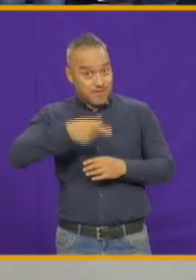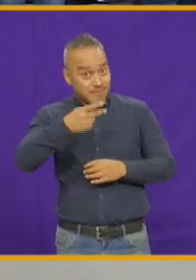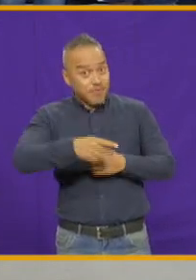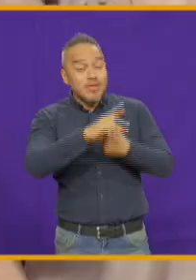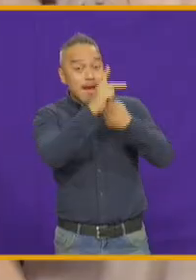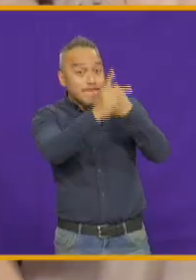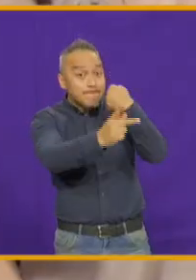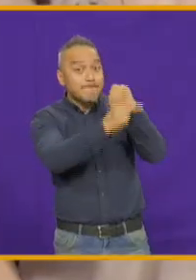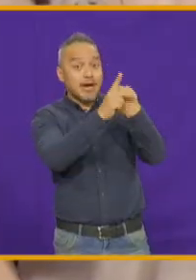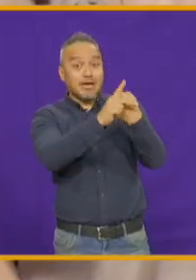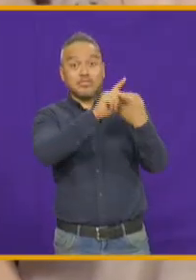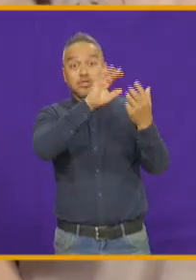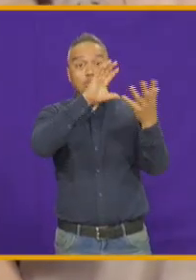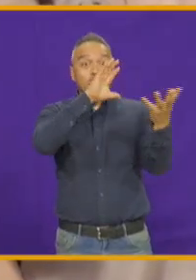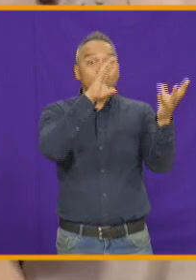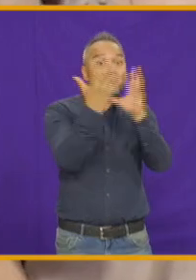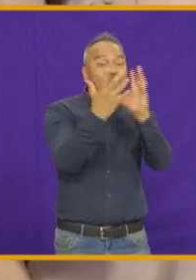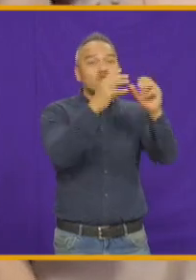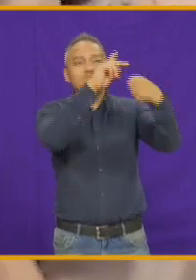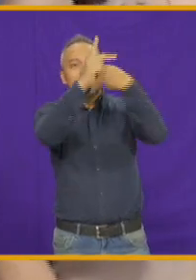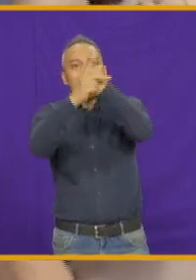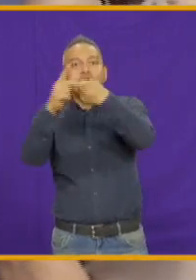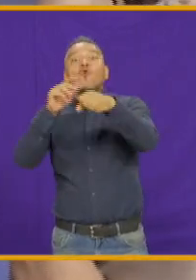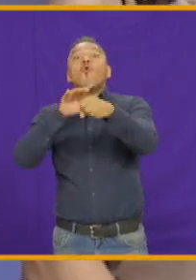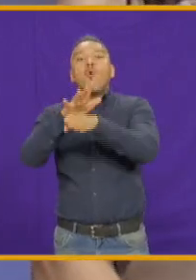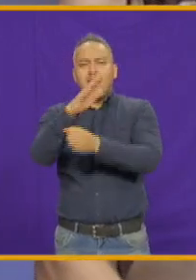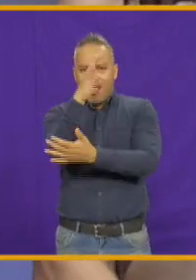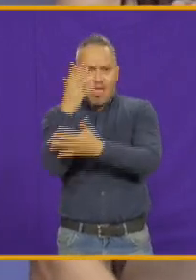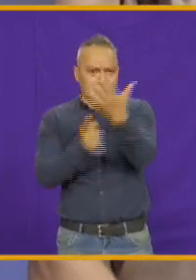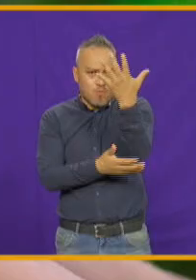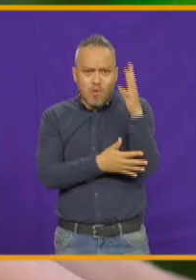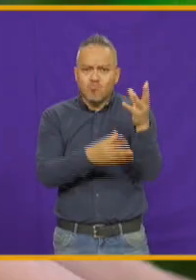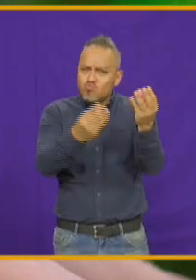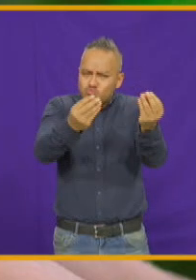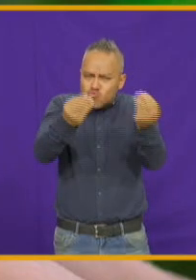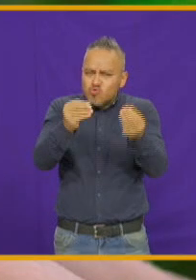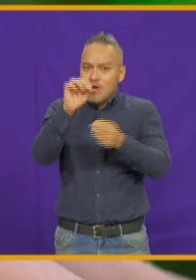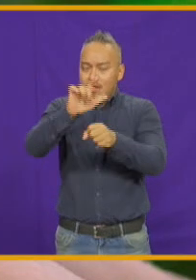se encuentra la mayor biodiversidad los incisos